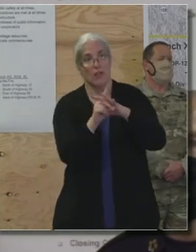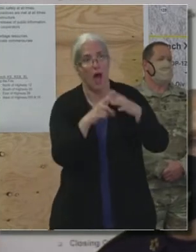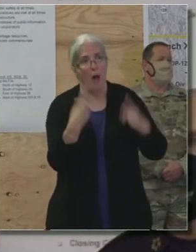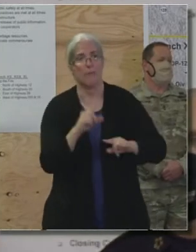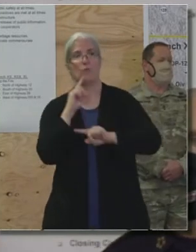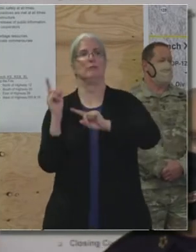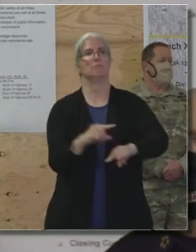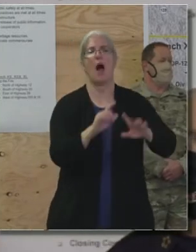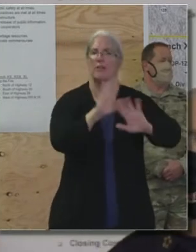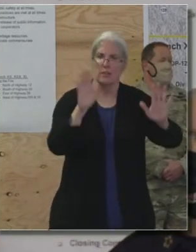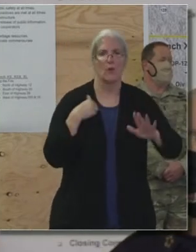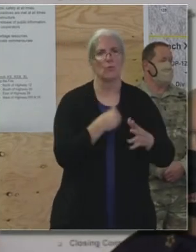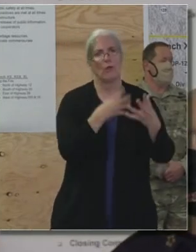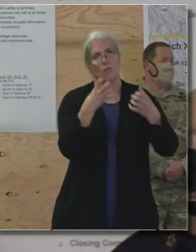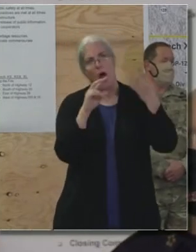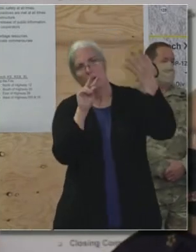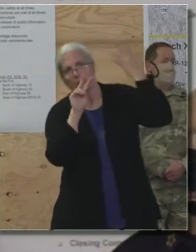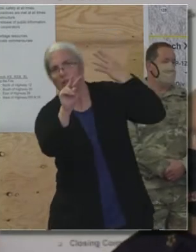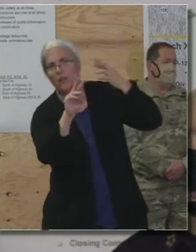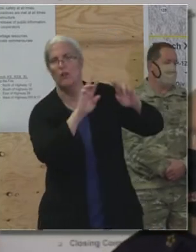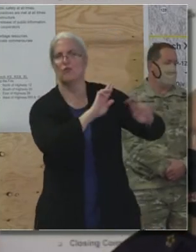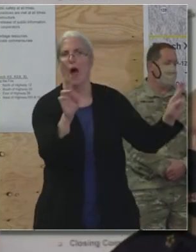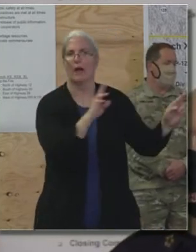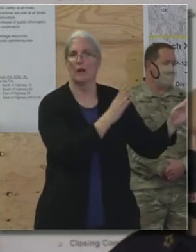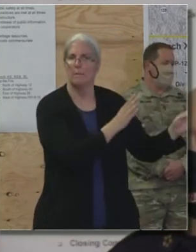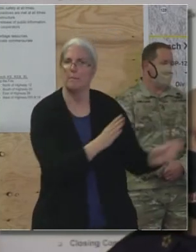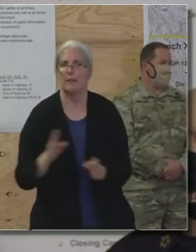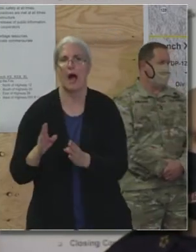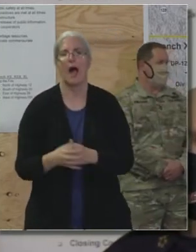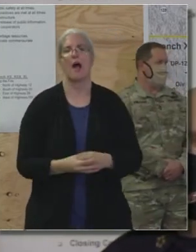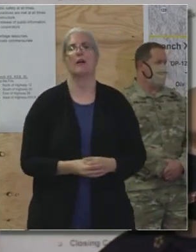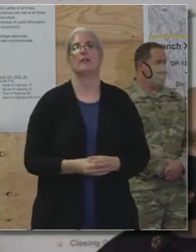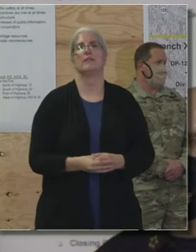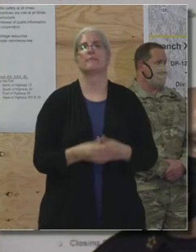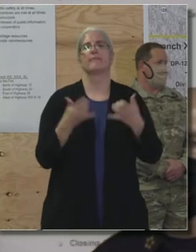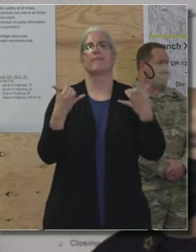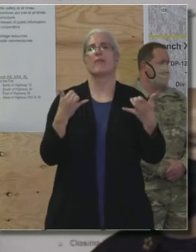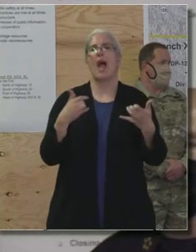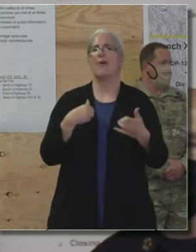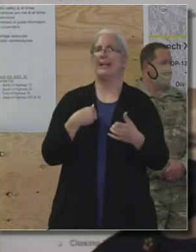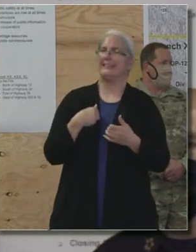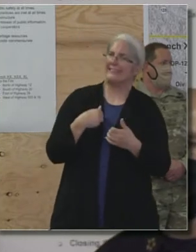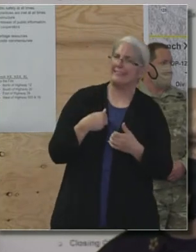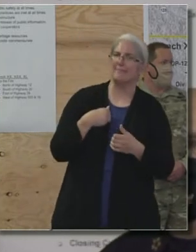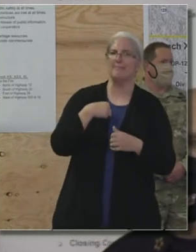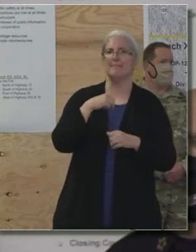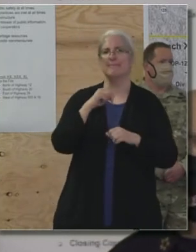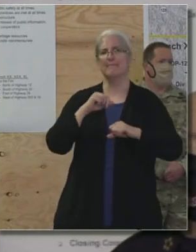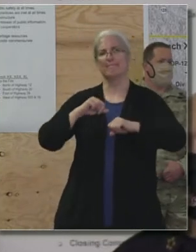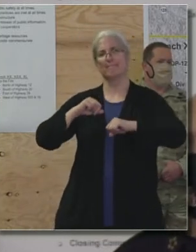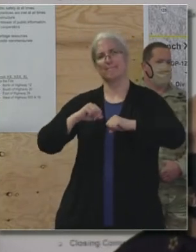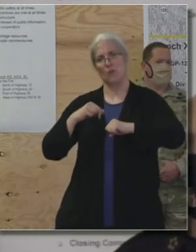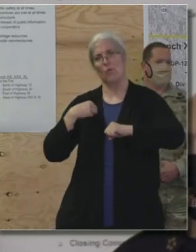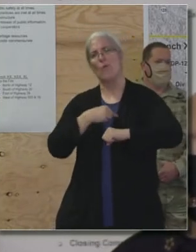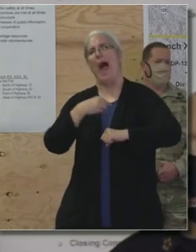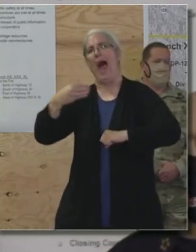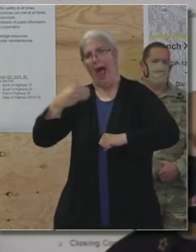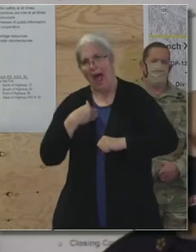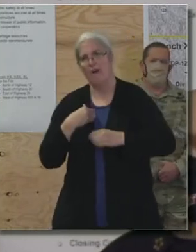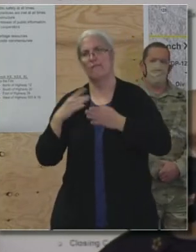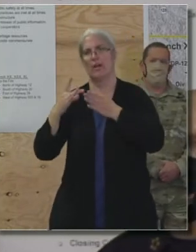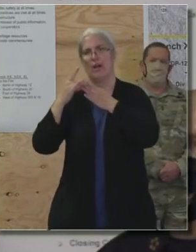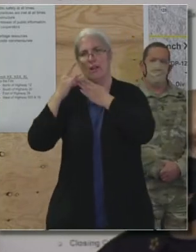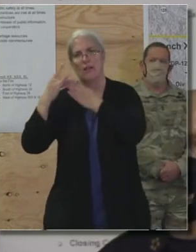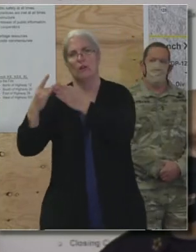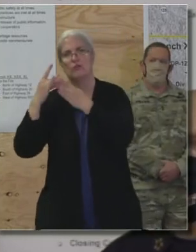planes y tratando de asegurarse de darles está aseguradas en un momento de dificultad asegurarles que tenemos